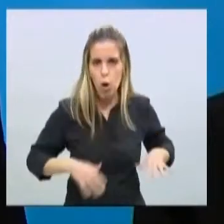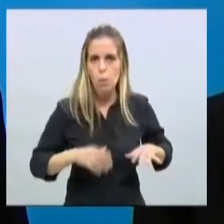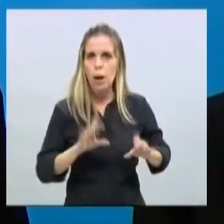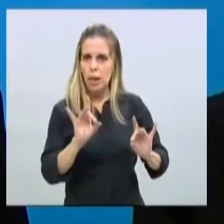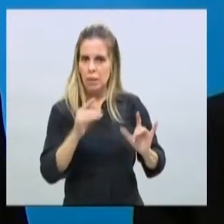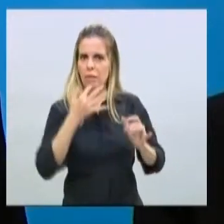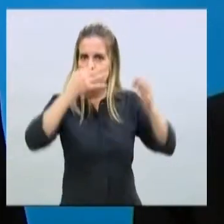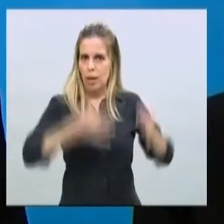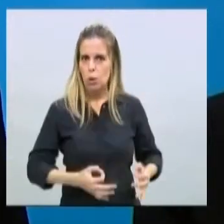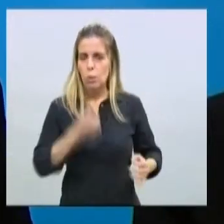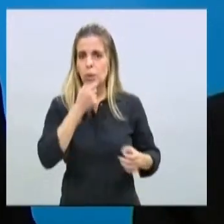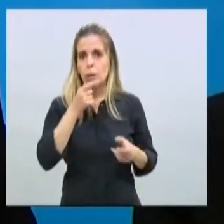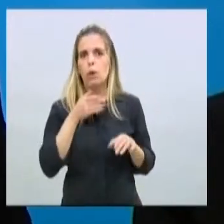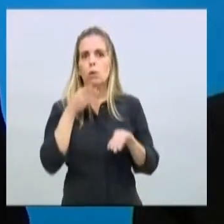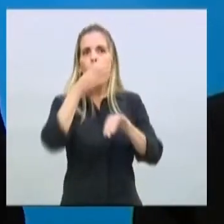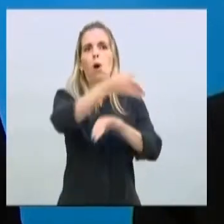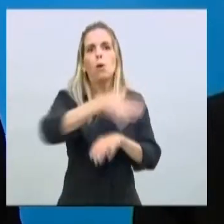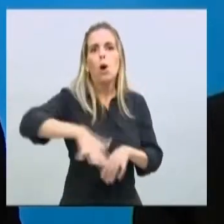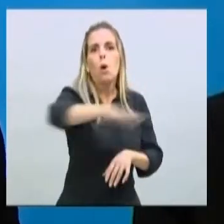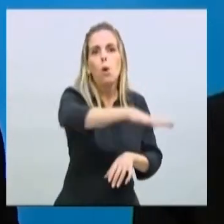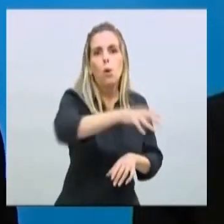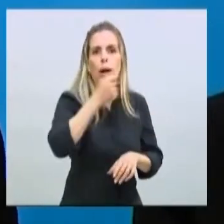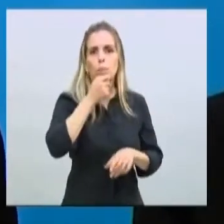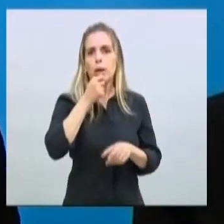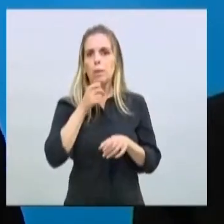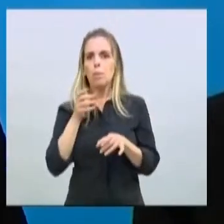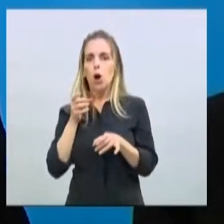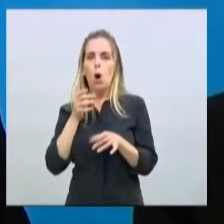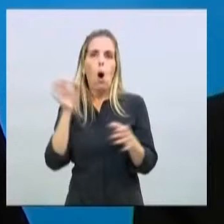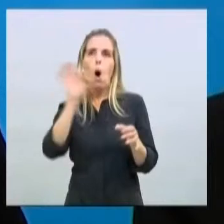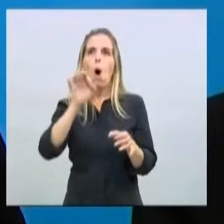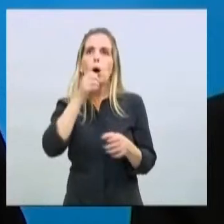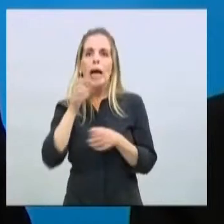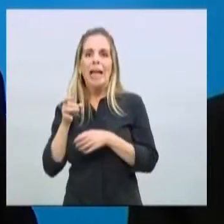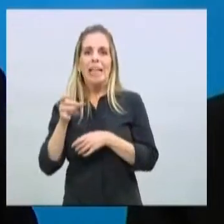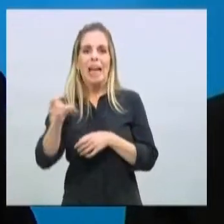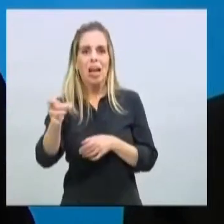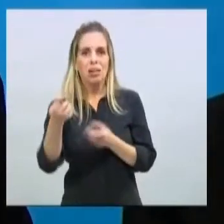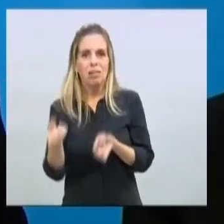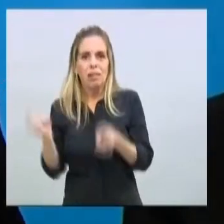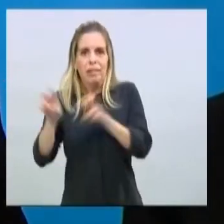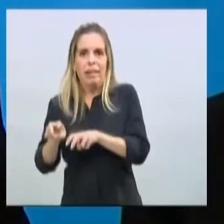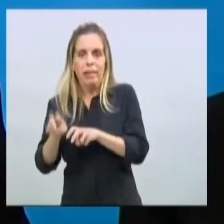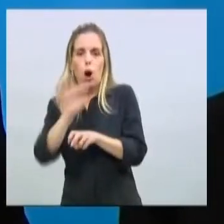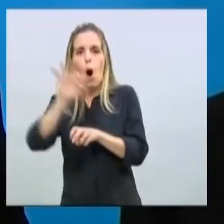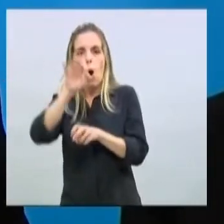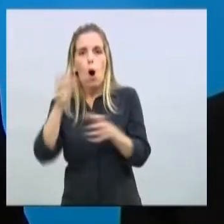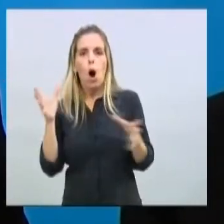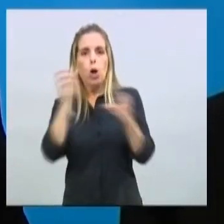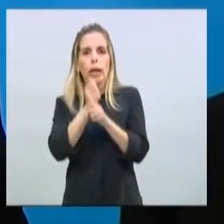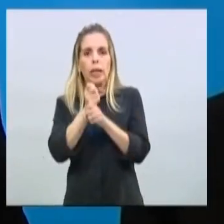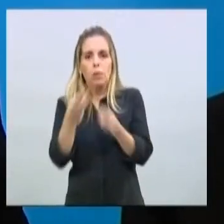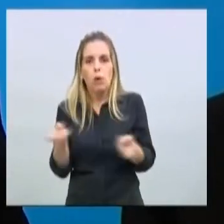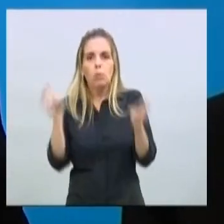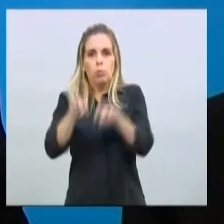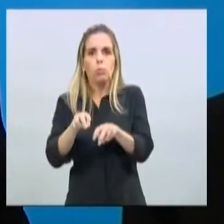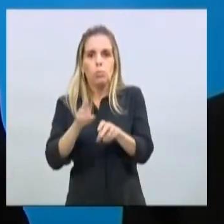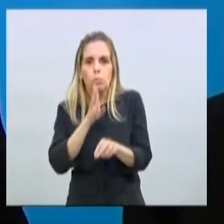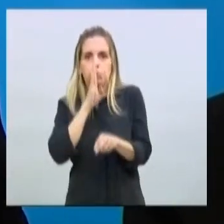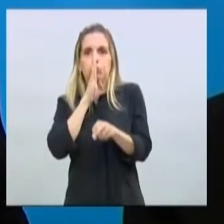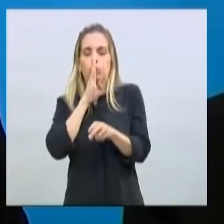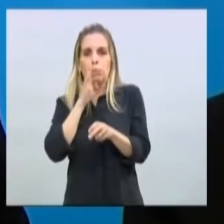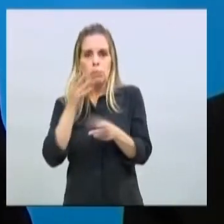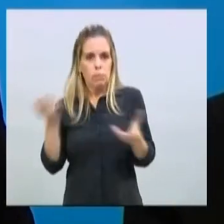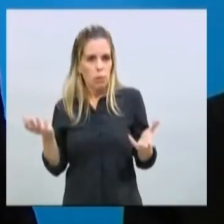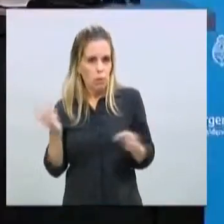vuelve populoso. Si nos subimos a un vagón de tren lleno de gente o a un micro lleno de gente. ¿De